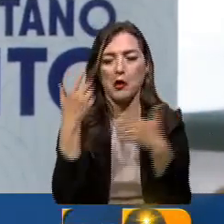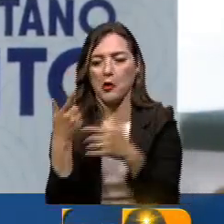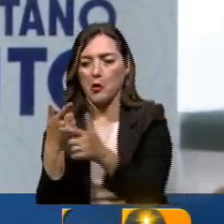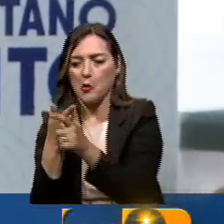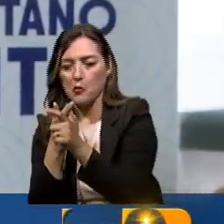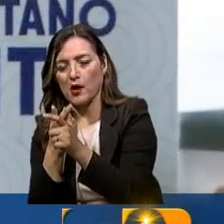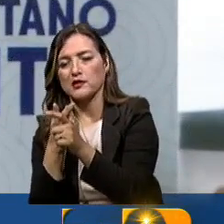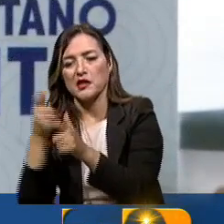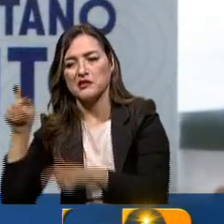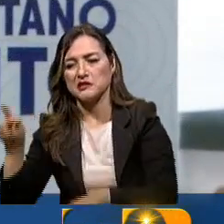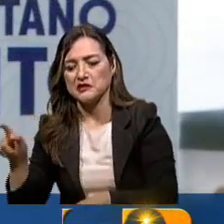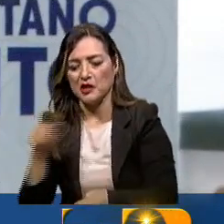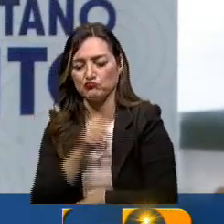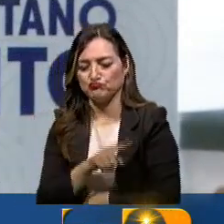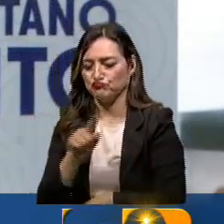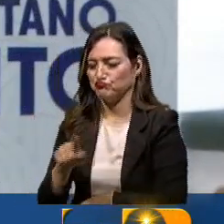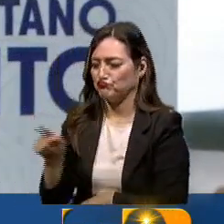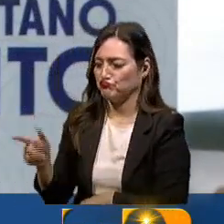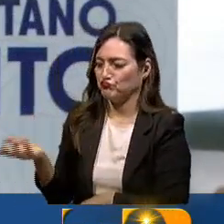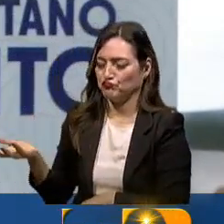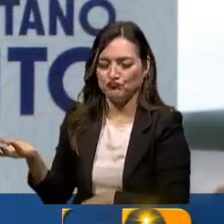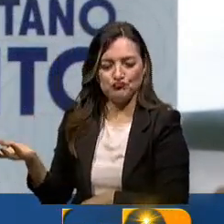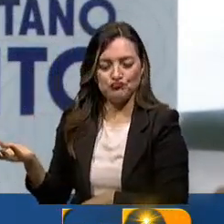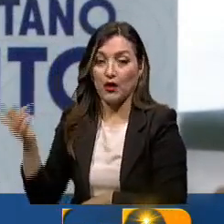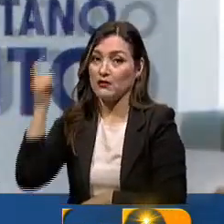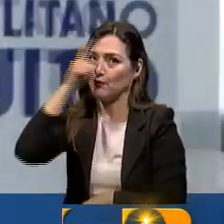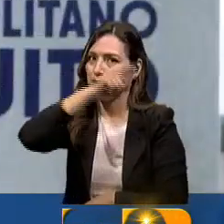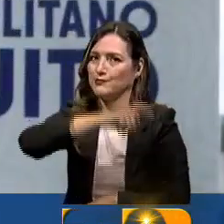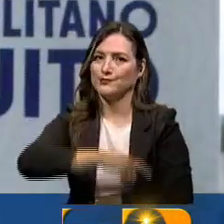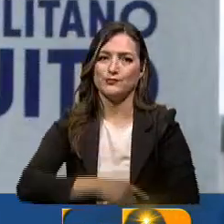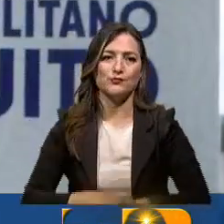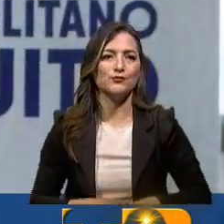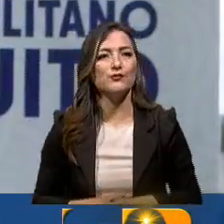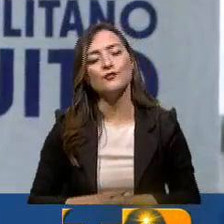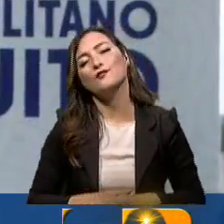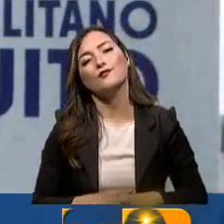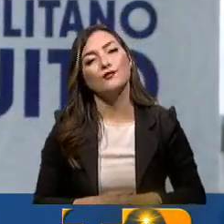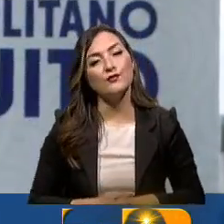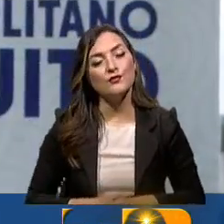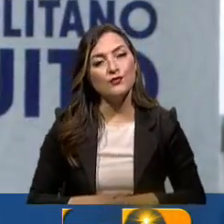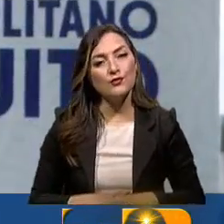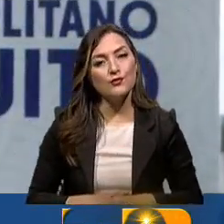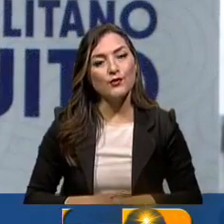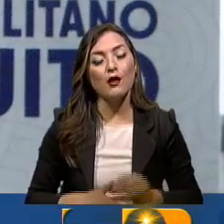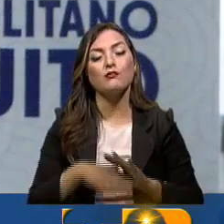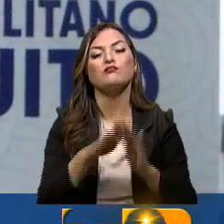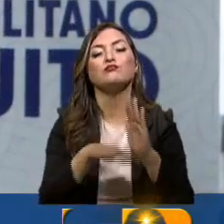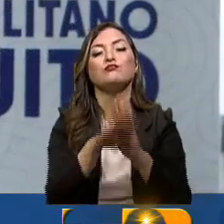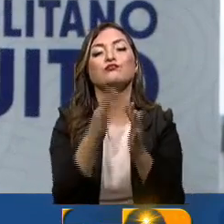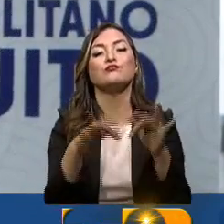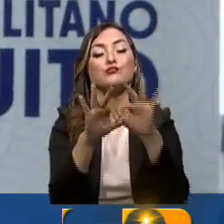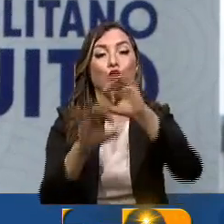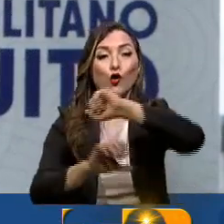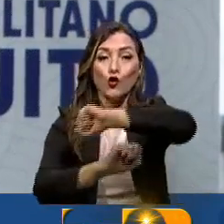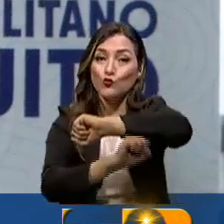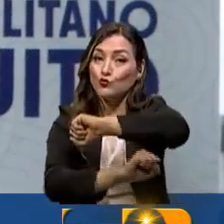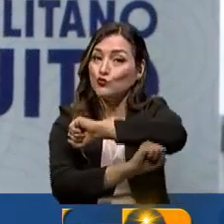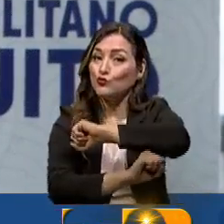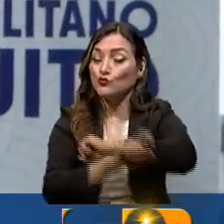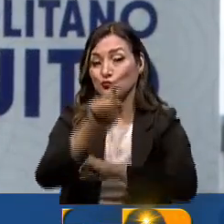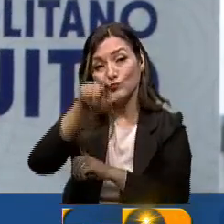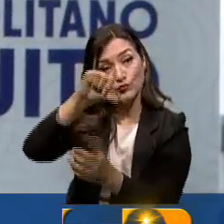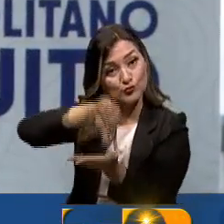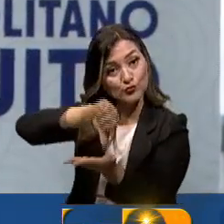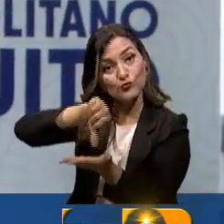urgente y con lo necesario. Y entonces ahí se complicaría la situación. Pongámonos de acuerdo en lo fundamental que necesita la